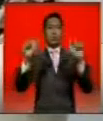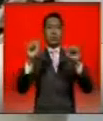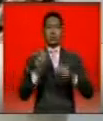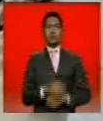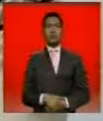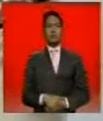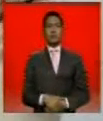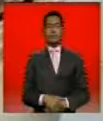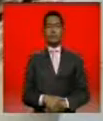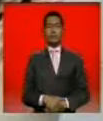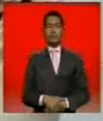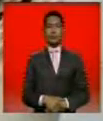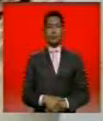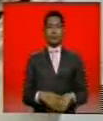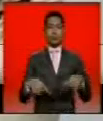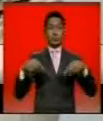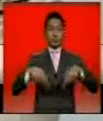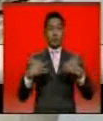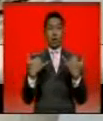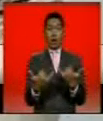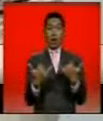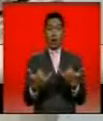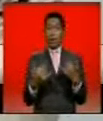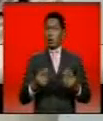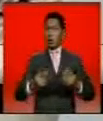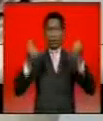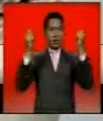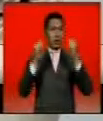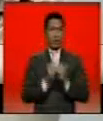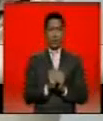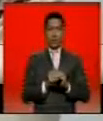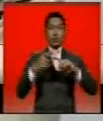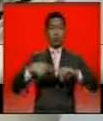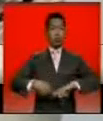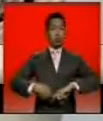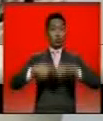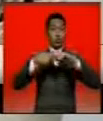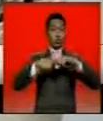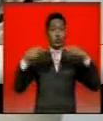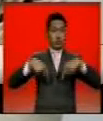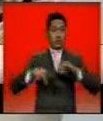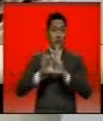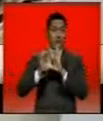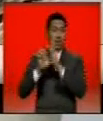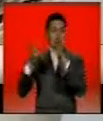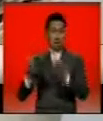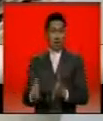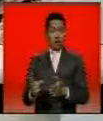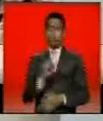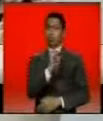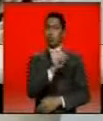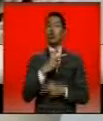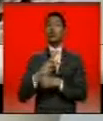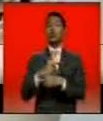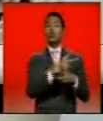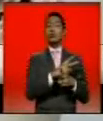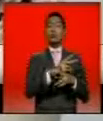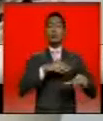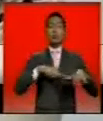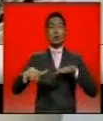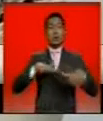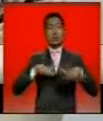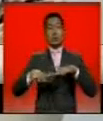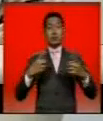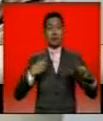Se levantará el día de hoy de manera inmediata el receso legislativo para que el Consejo de Administración Legislativa, el día de